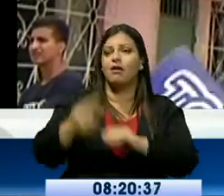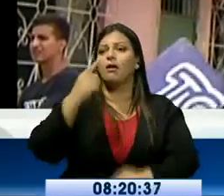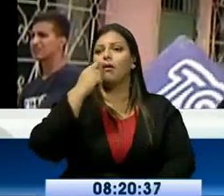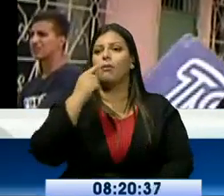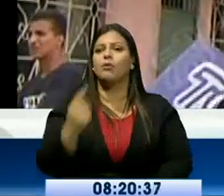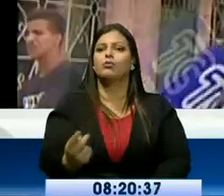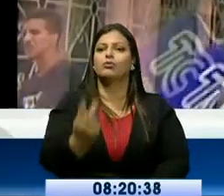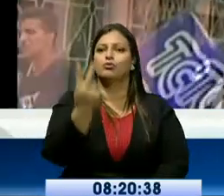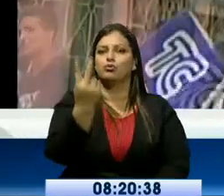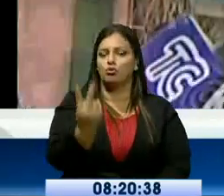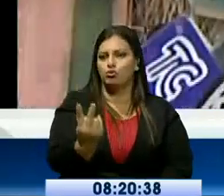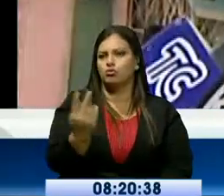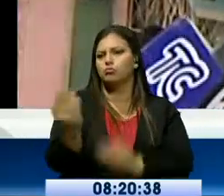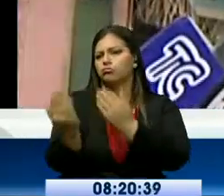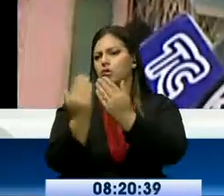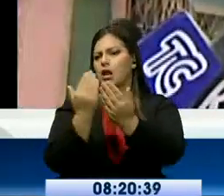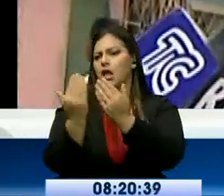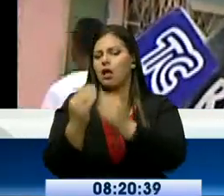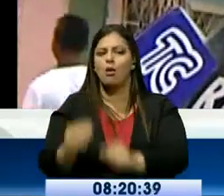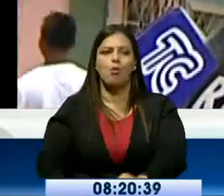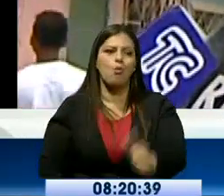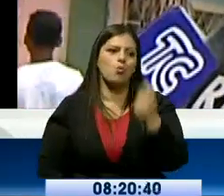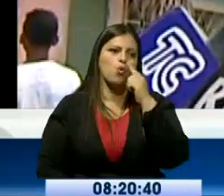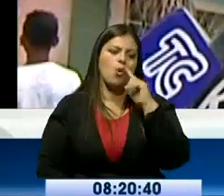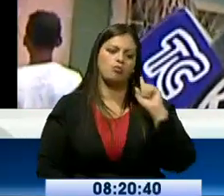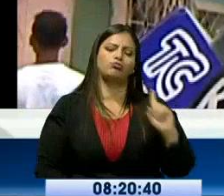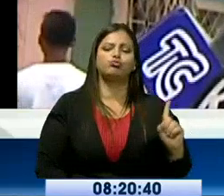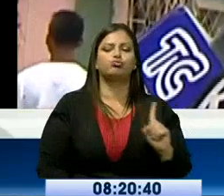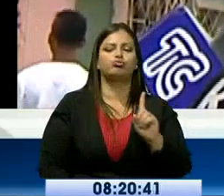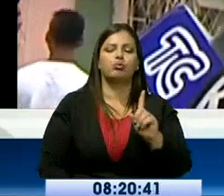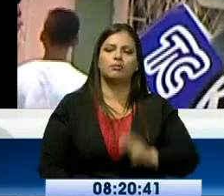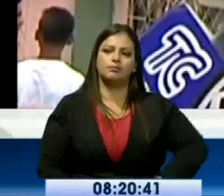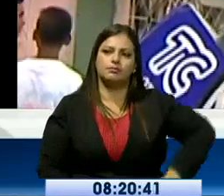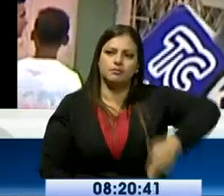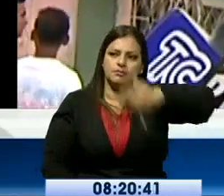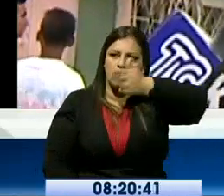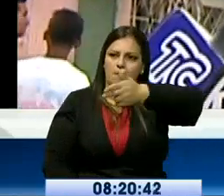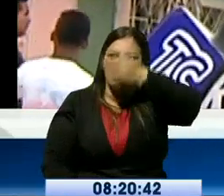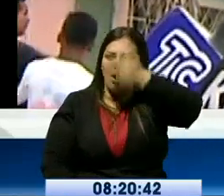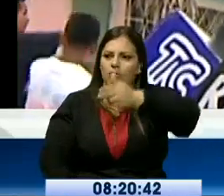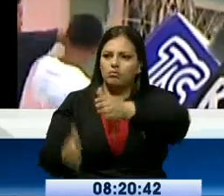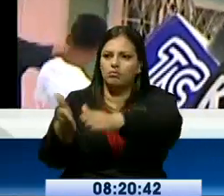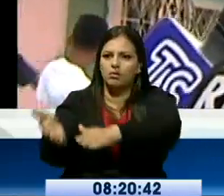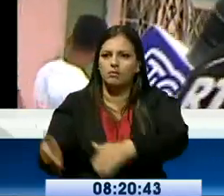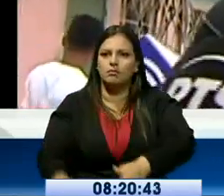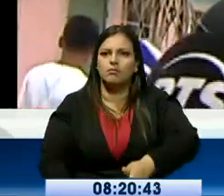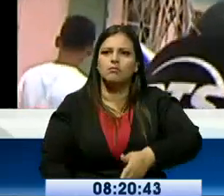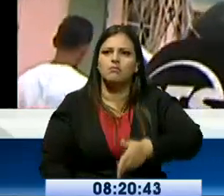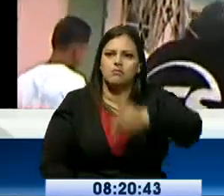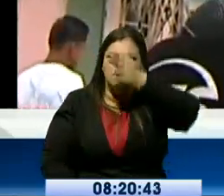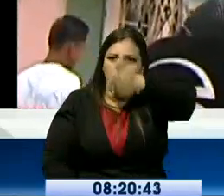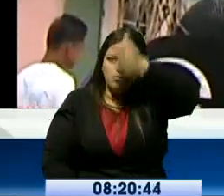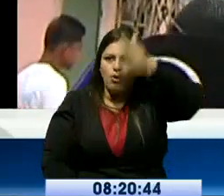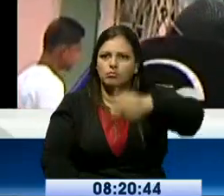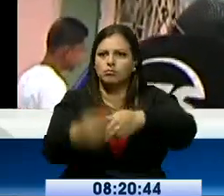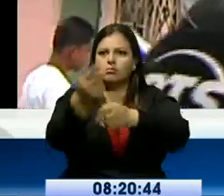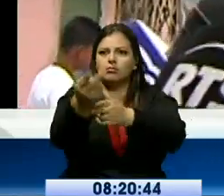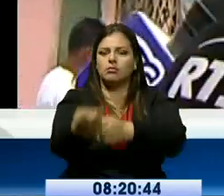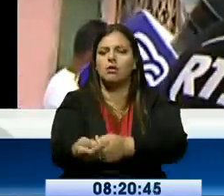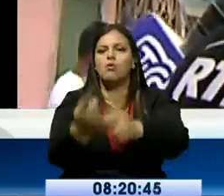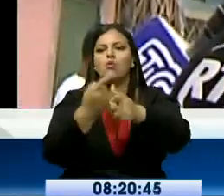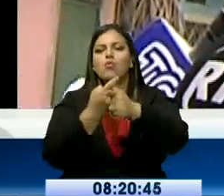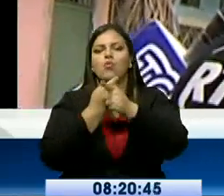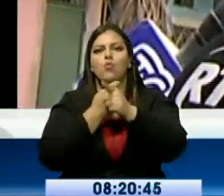en el hospital. Pasaban los muchachos por ahí y fueron interceptados por dos ciudadanos. ¿El sicario en qué se movilizó? ¿Alguna moto o a